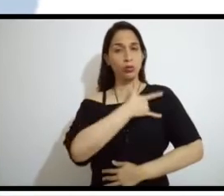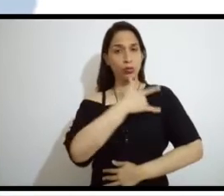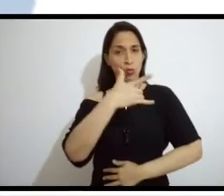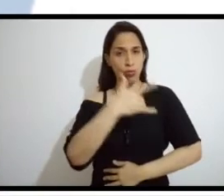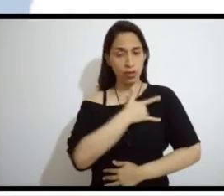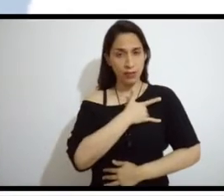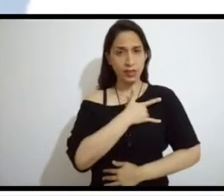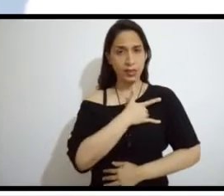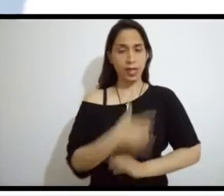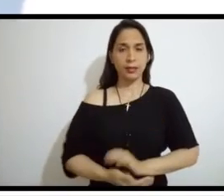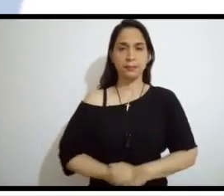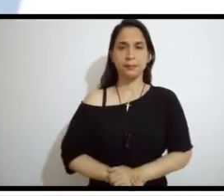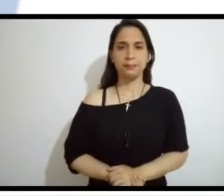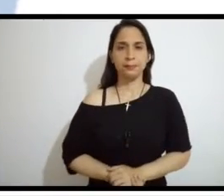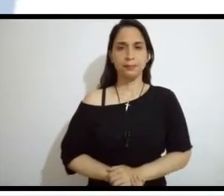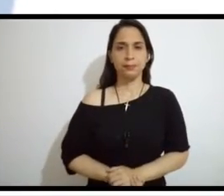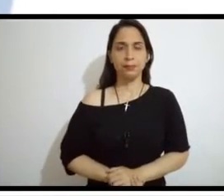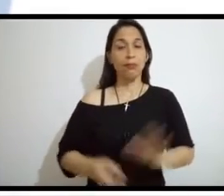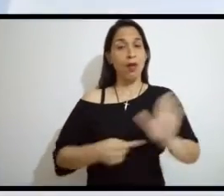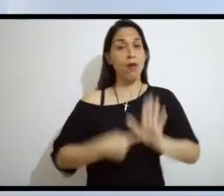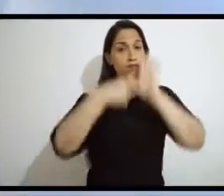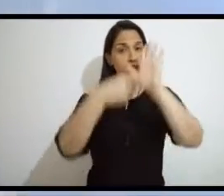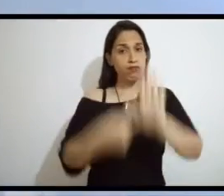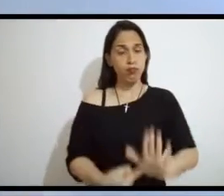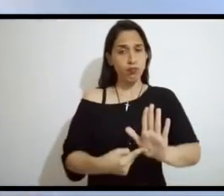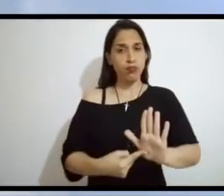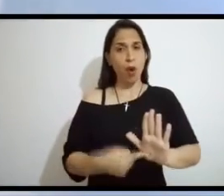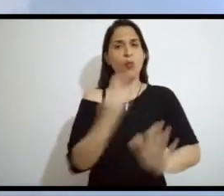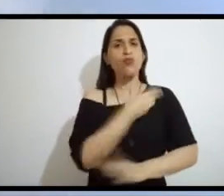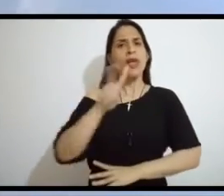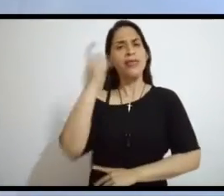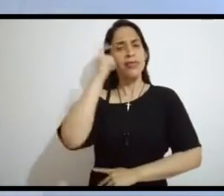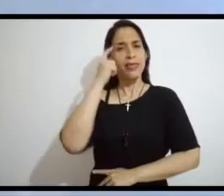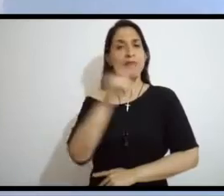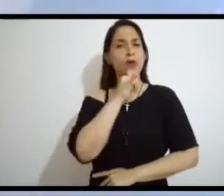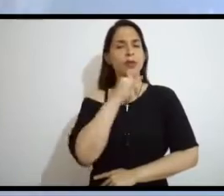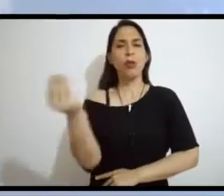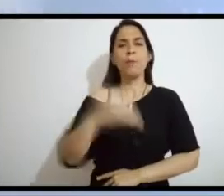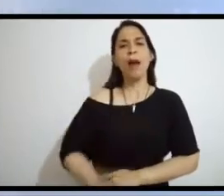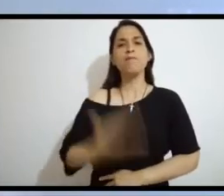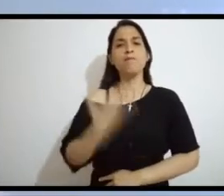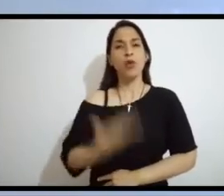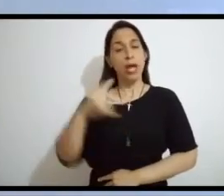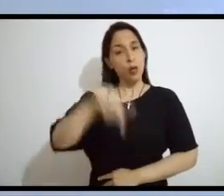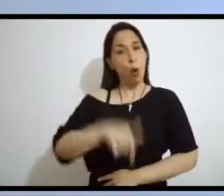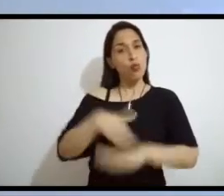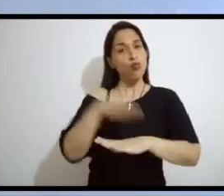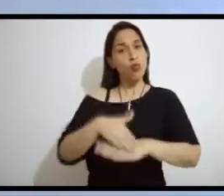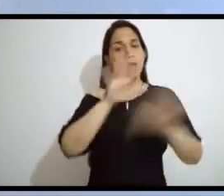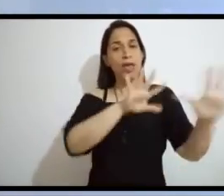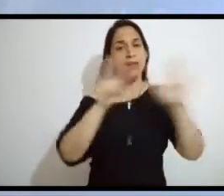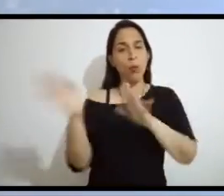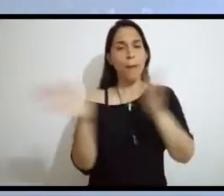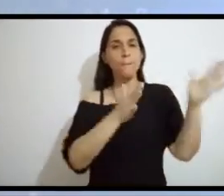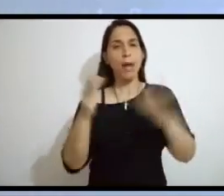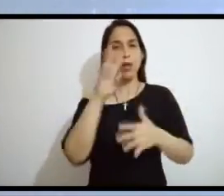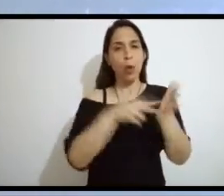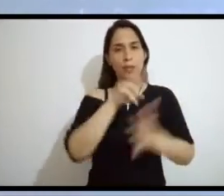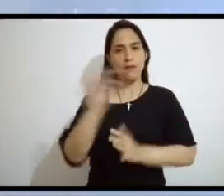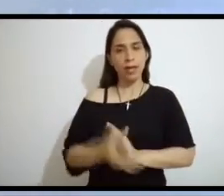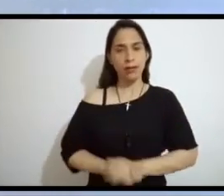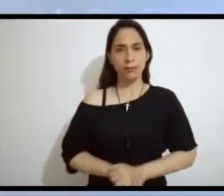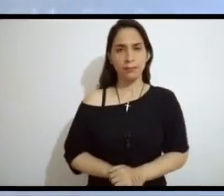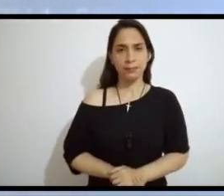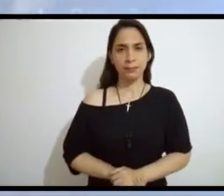la Educación Universitaria. Presenta UNETI al Día. Noticias más relevantes del jueves 19 de